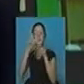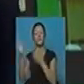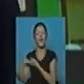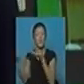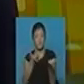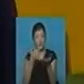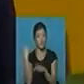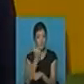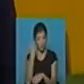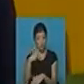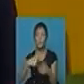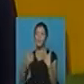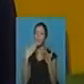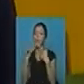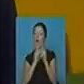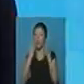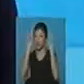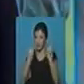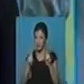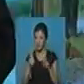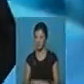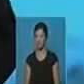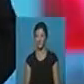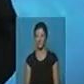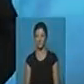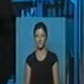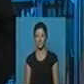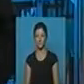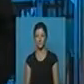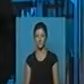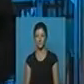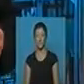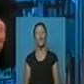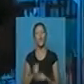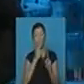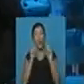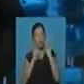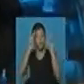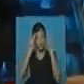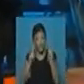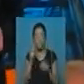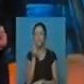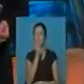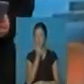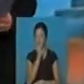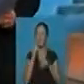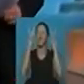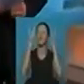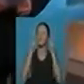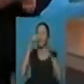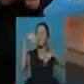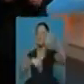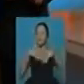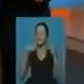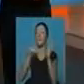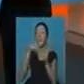de lujo con los que vamos a hablar de algunos de los temas. Y entre esos temas que vamos a hablar va a estar el tema de las elecciones en Perú.